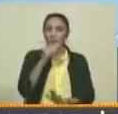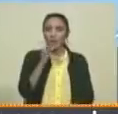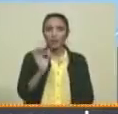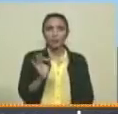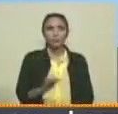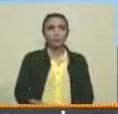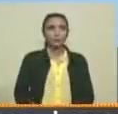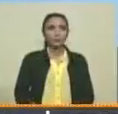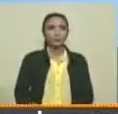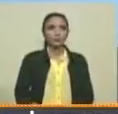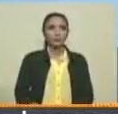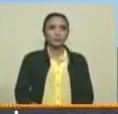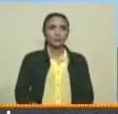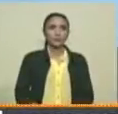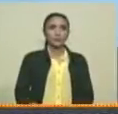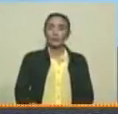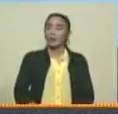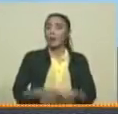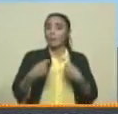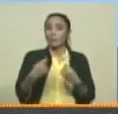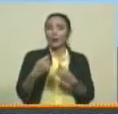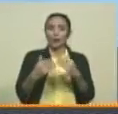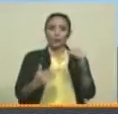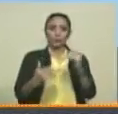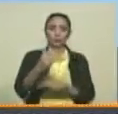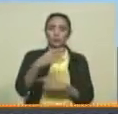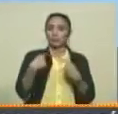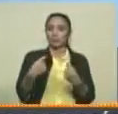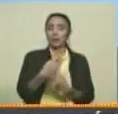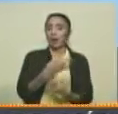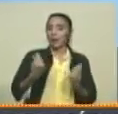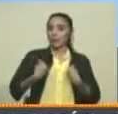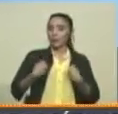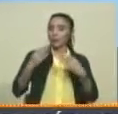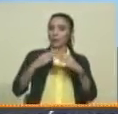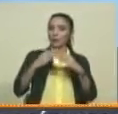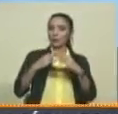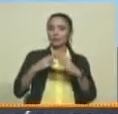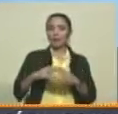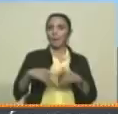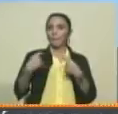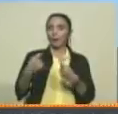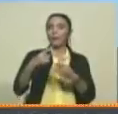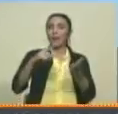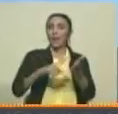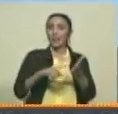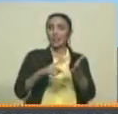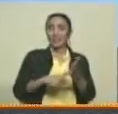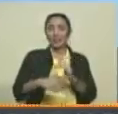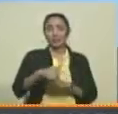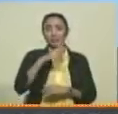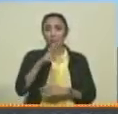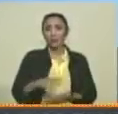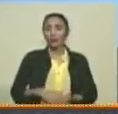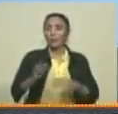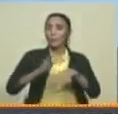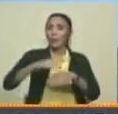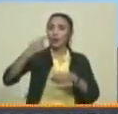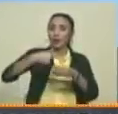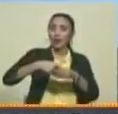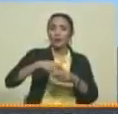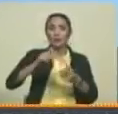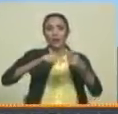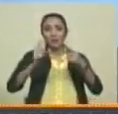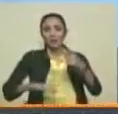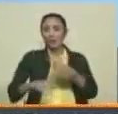Y tienen que pagar precios exorbitantes si viven en una casa por el alquiler, por el gas, por la electricidad